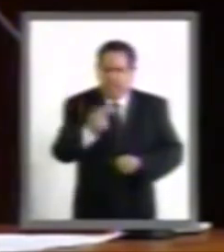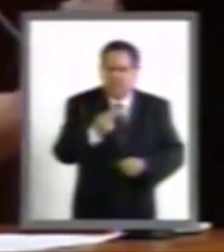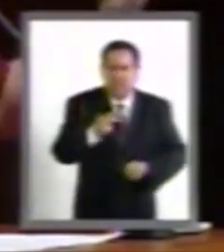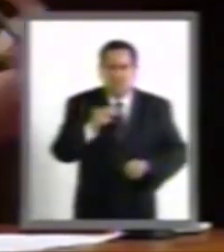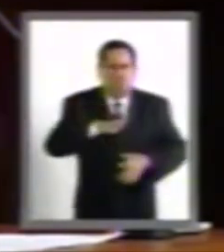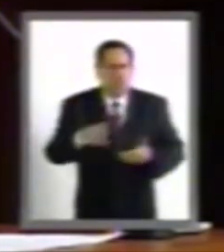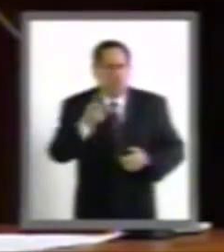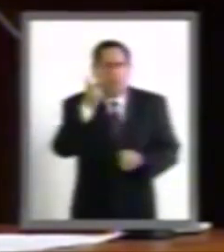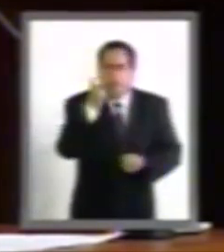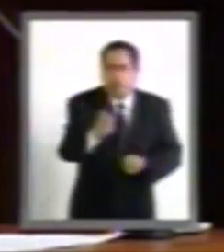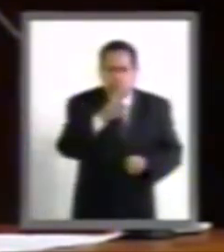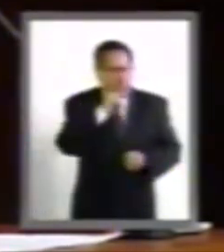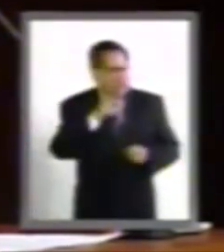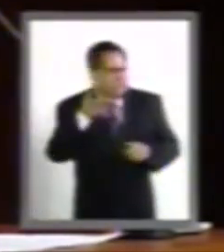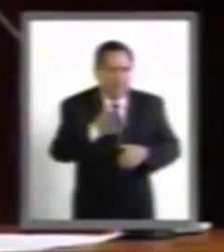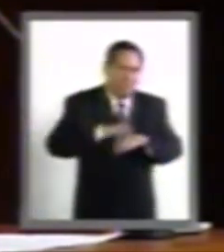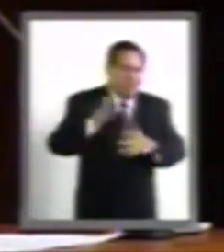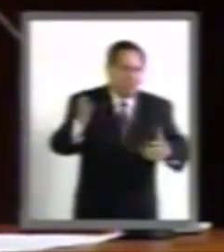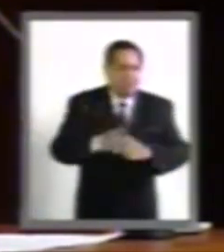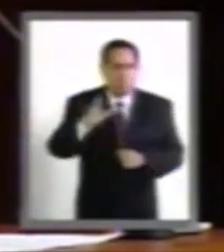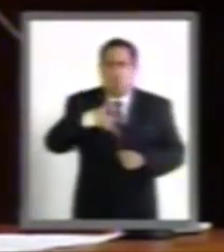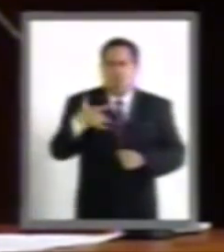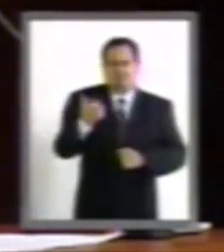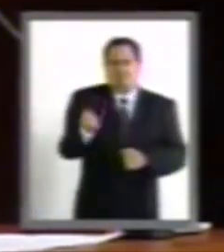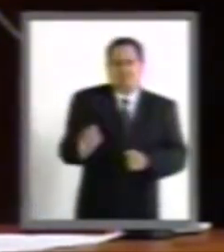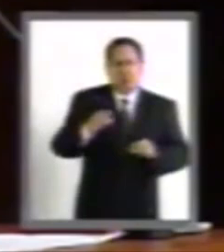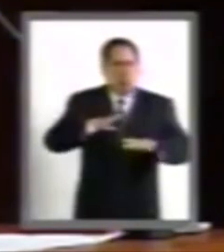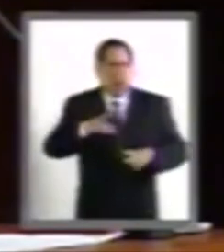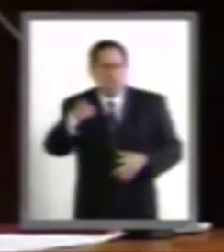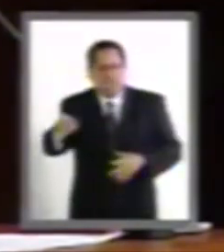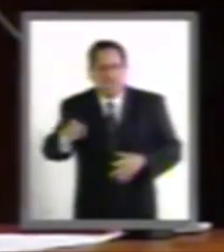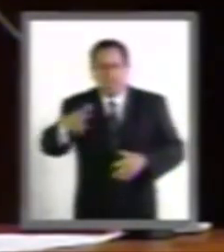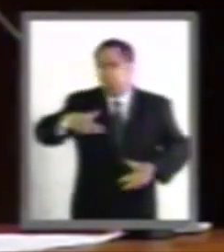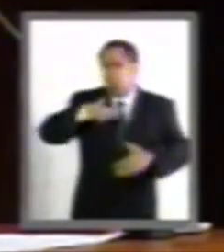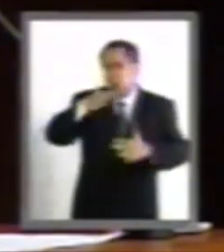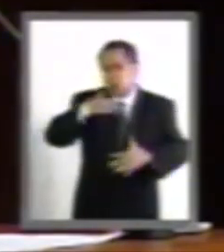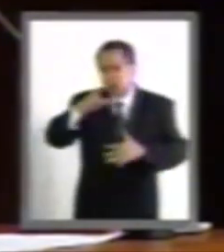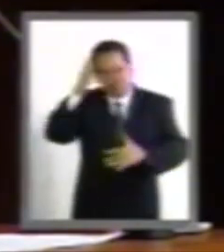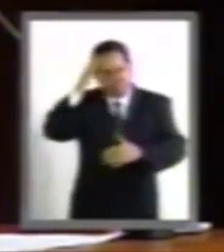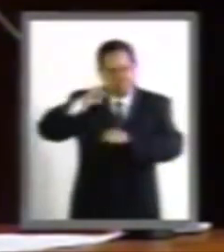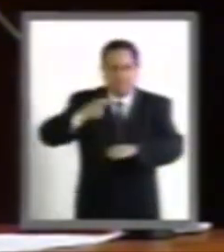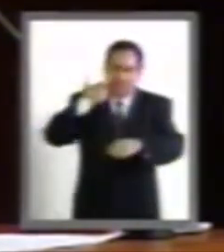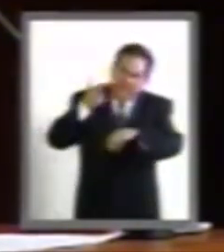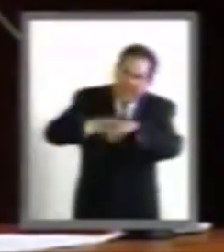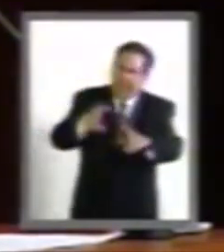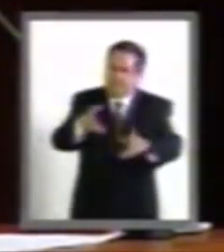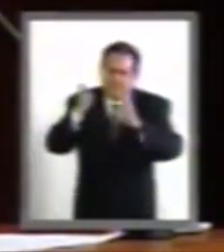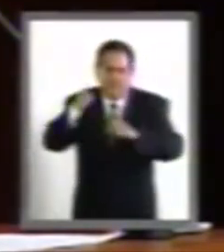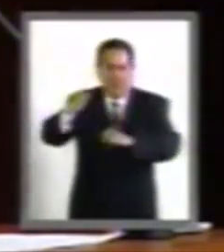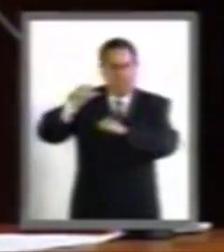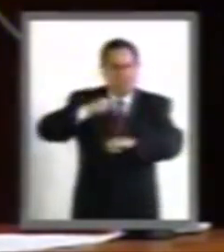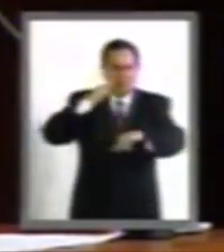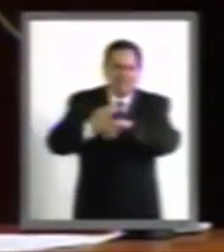Por eso no se le puede pedir más. No tiene autoridad moral. Encabeza la corrupción. Es un ladrón. Es el abanderado